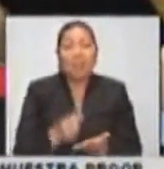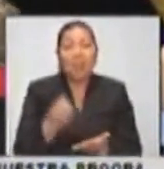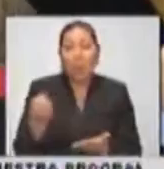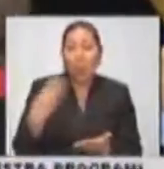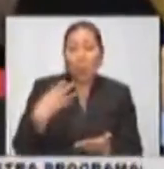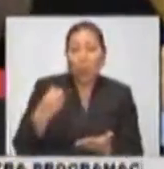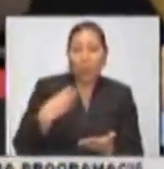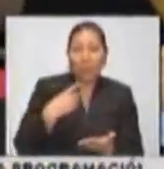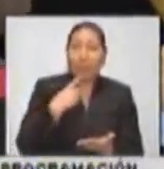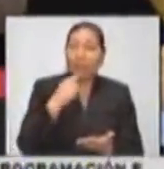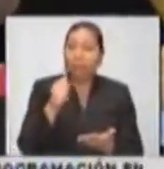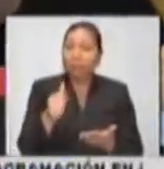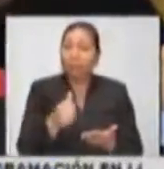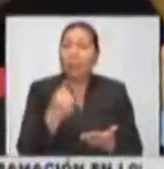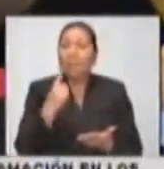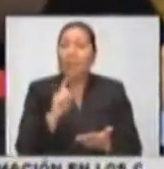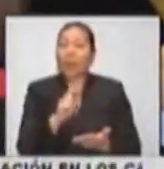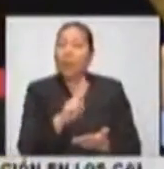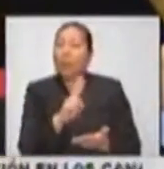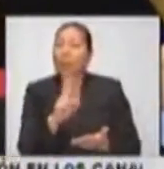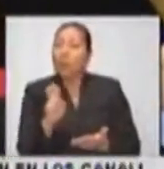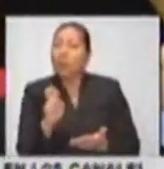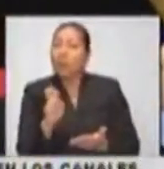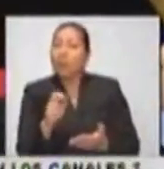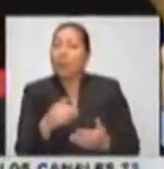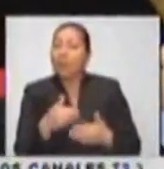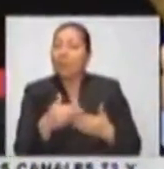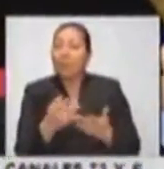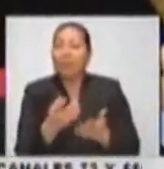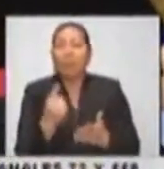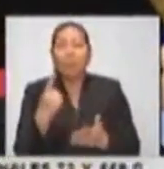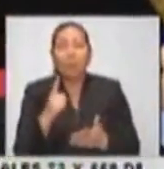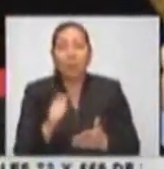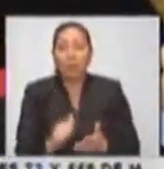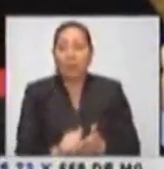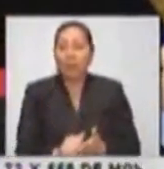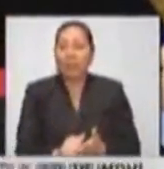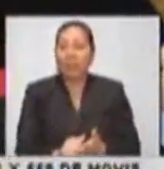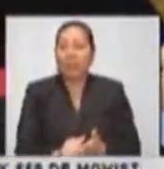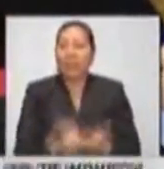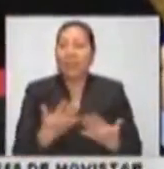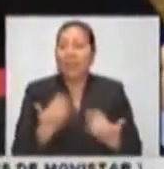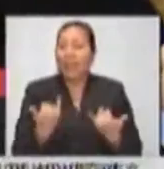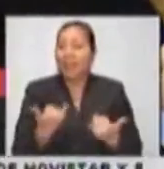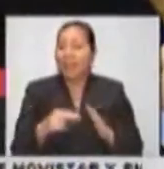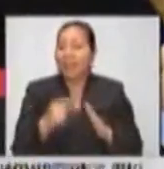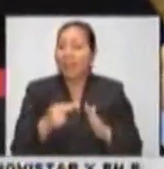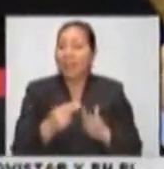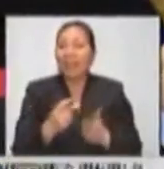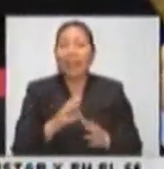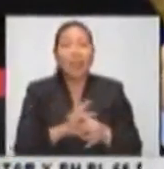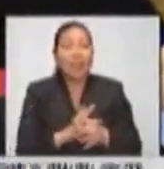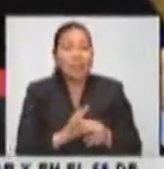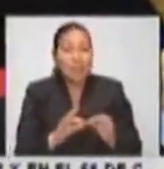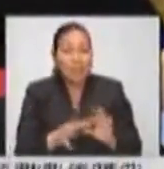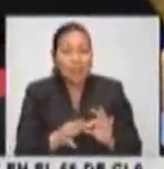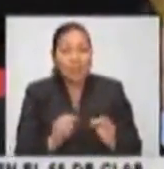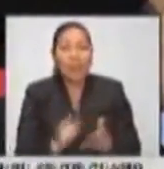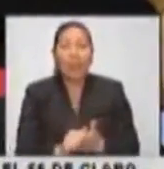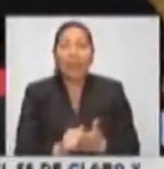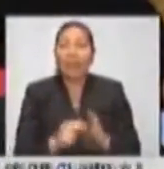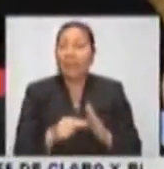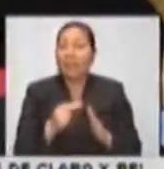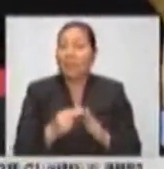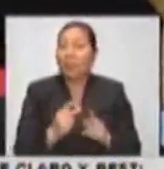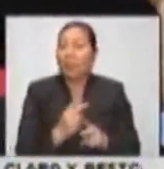que ellos habían diseñado para 200 metros cúbicos por segundo una, y ya ese era el nivel de diseño histórico y que tenía